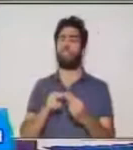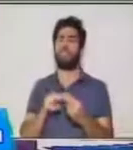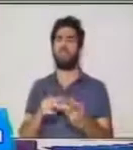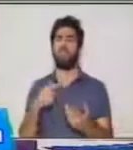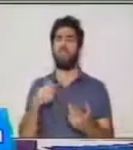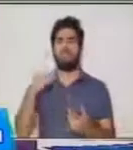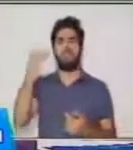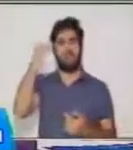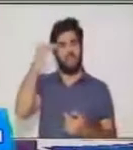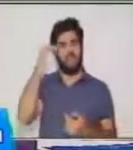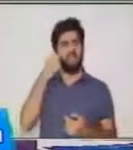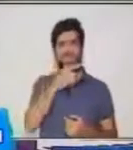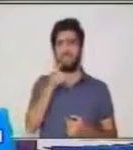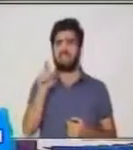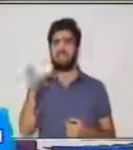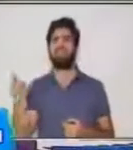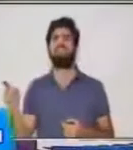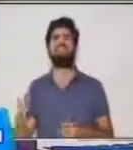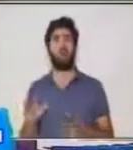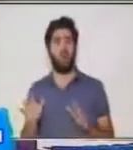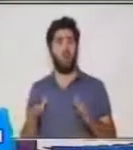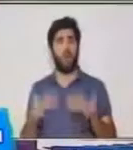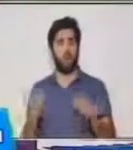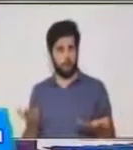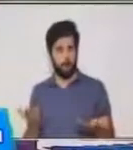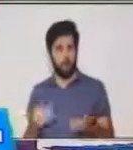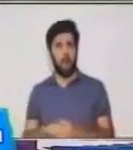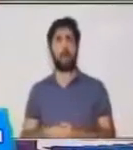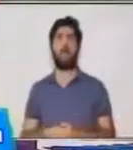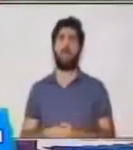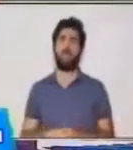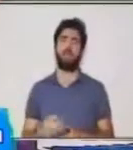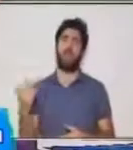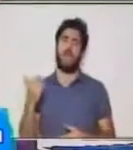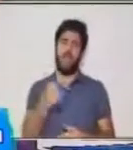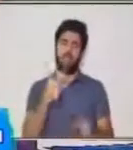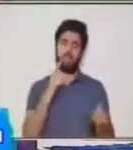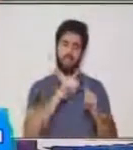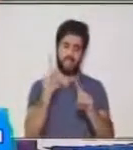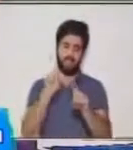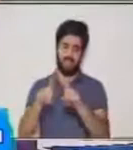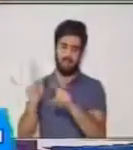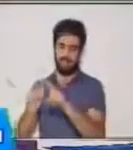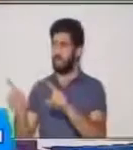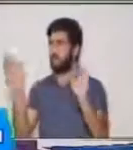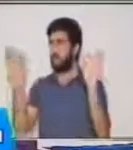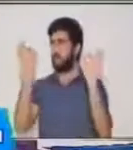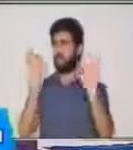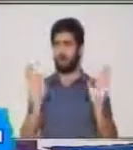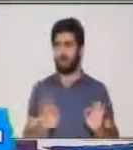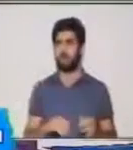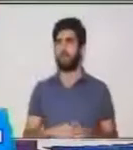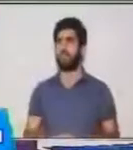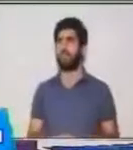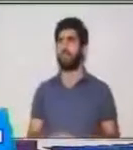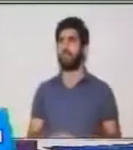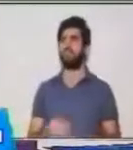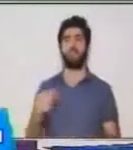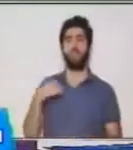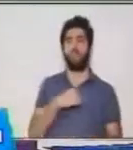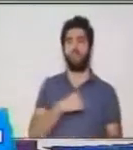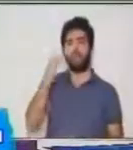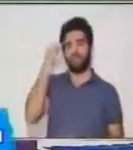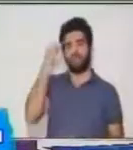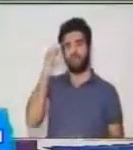tú para identificar quiénes son los personajes? Pues hay diferentes estrategias, pero ¿cómo las vas a saber? Las vas a